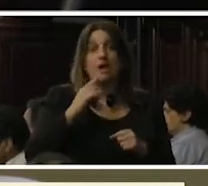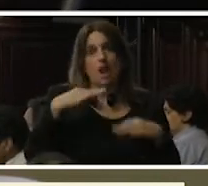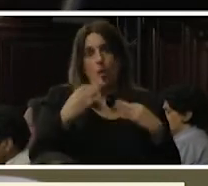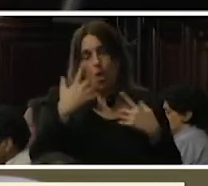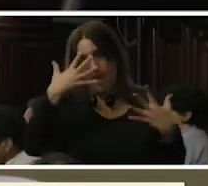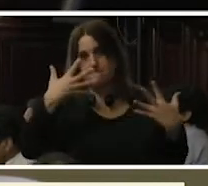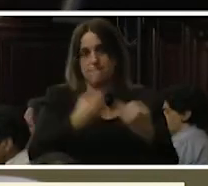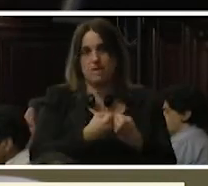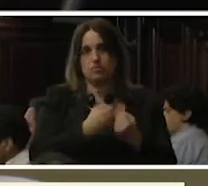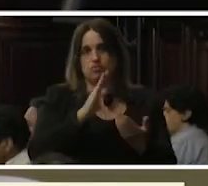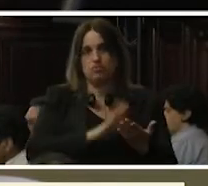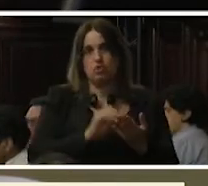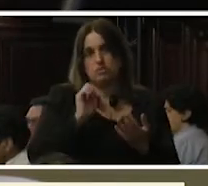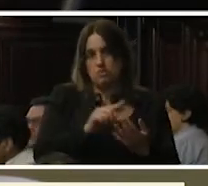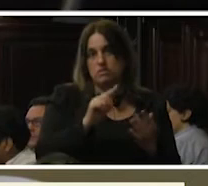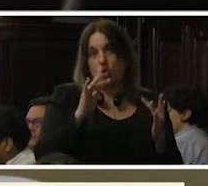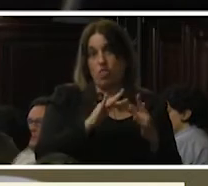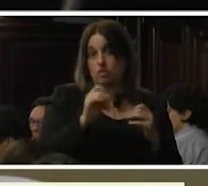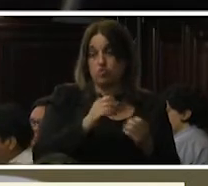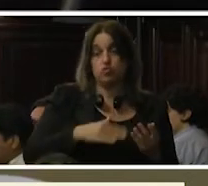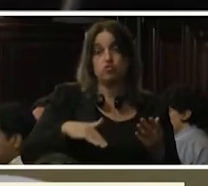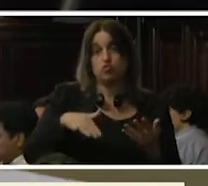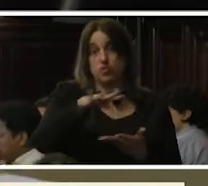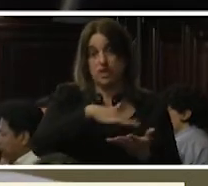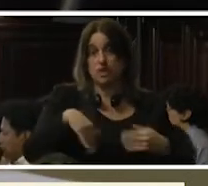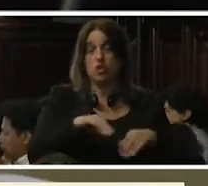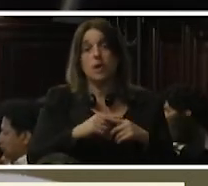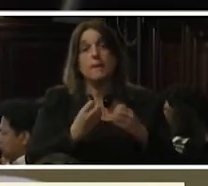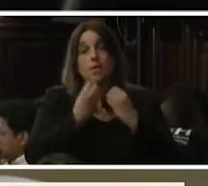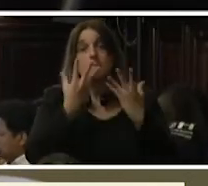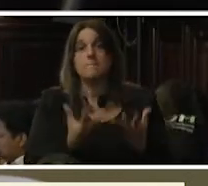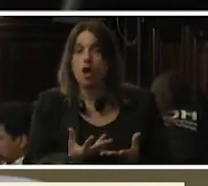la intangibilidad de sus territorios y fortalecer los sistemas